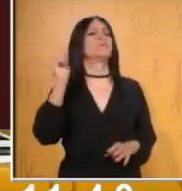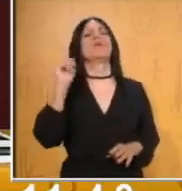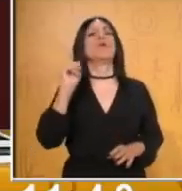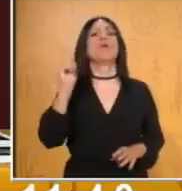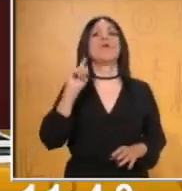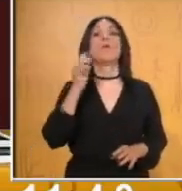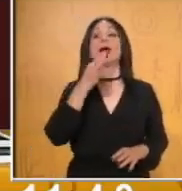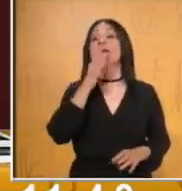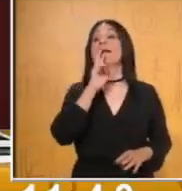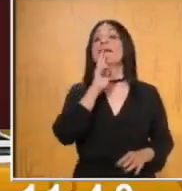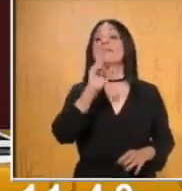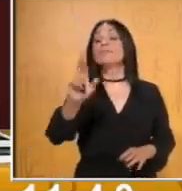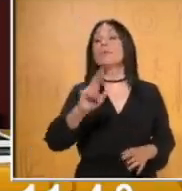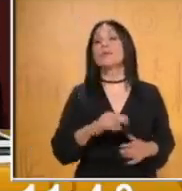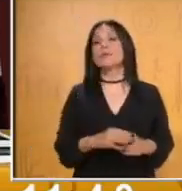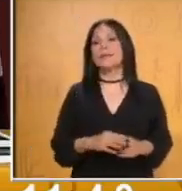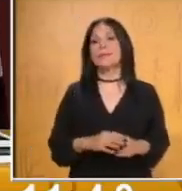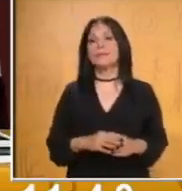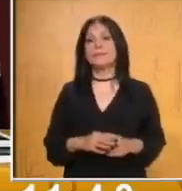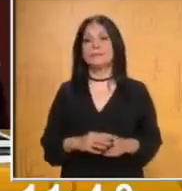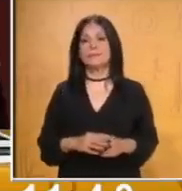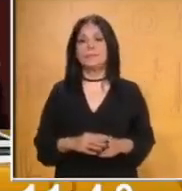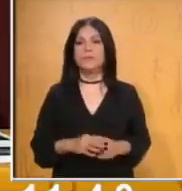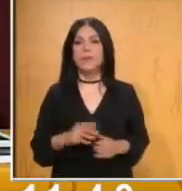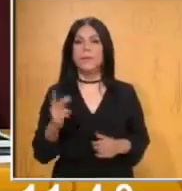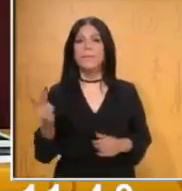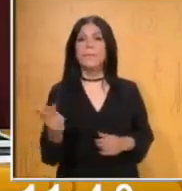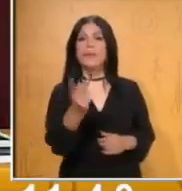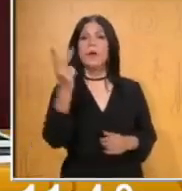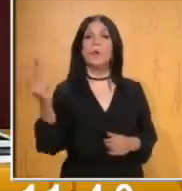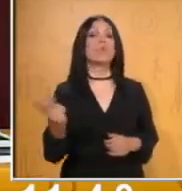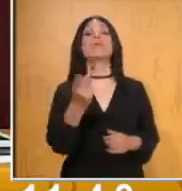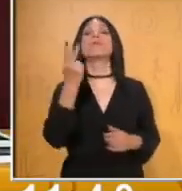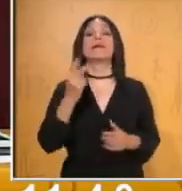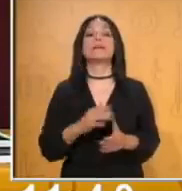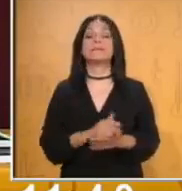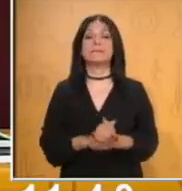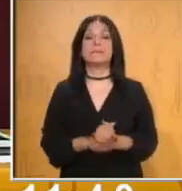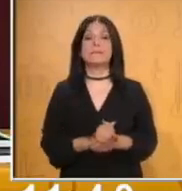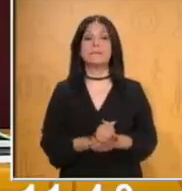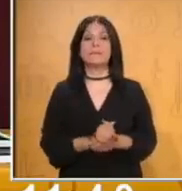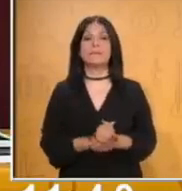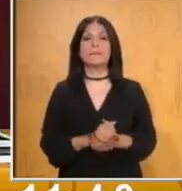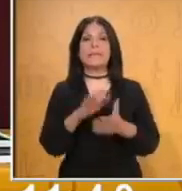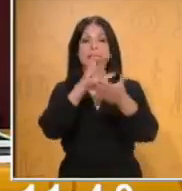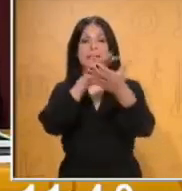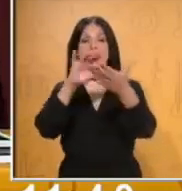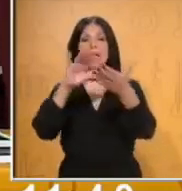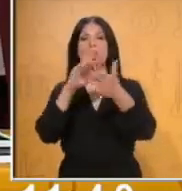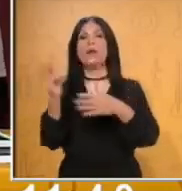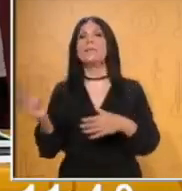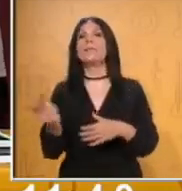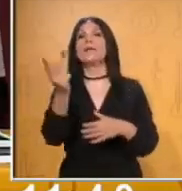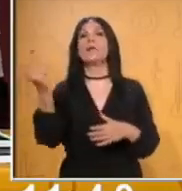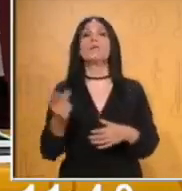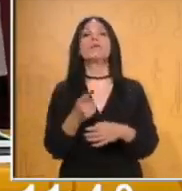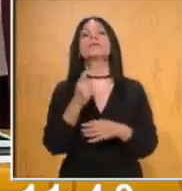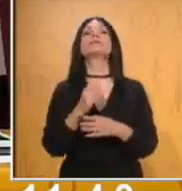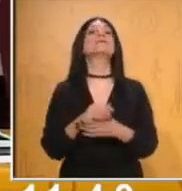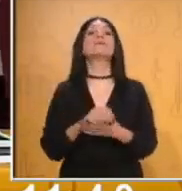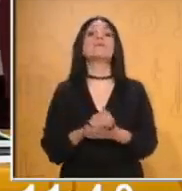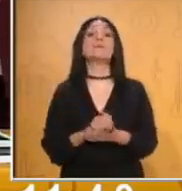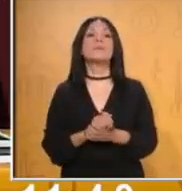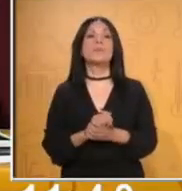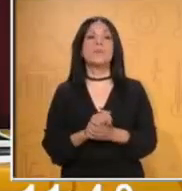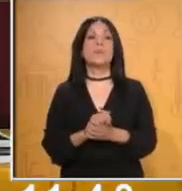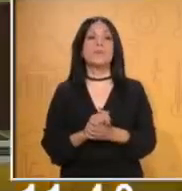intentes respondernos en casita, ¿de acuerdo? Te vamos a hacer unas preguntas sobre la lectura. La primera pregunta,